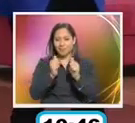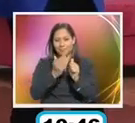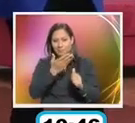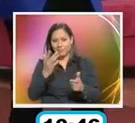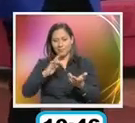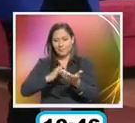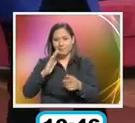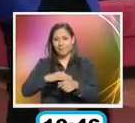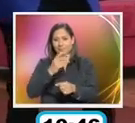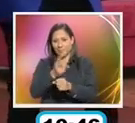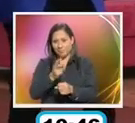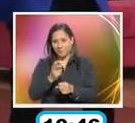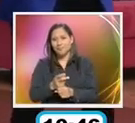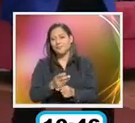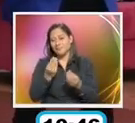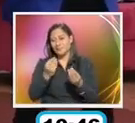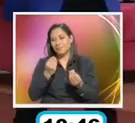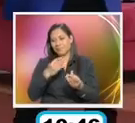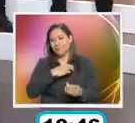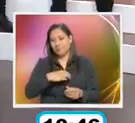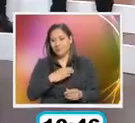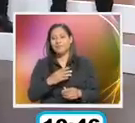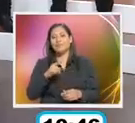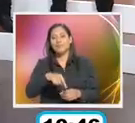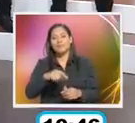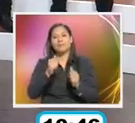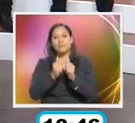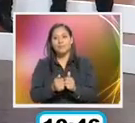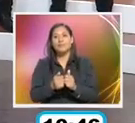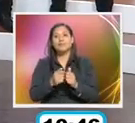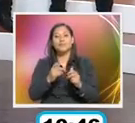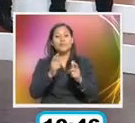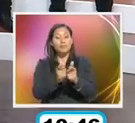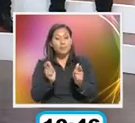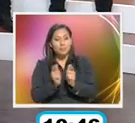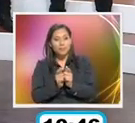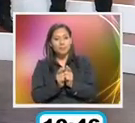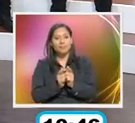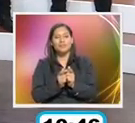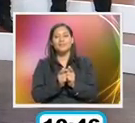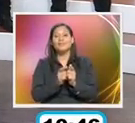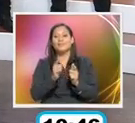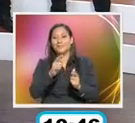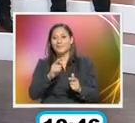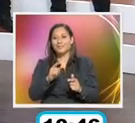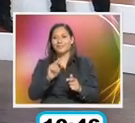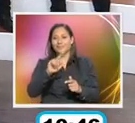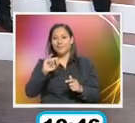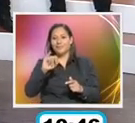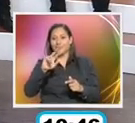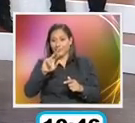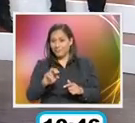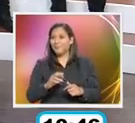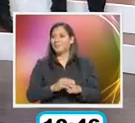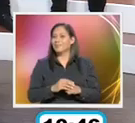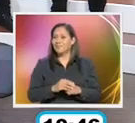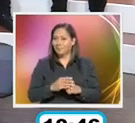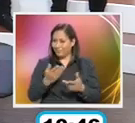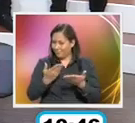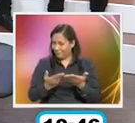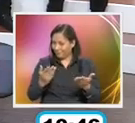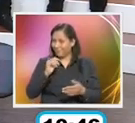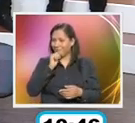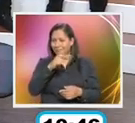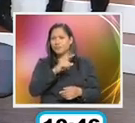Gracias por la invitación, de verdad que muy, muy contentos. Y estoy aquí, ¿cómo se llama? ¿La banda? La refrescante banda. ¡Aljibe! Es que por eso no los presento